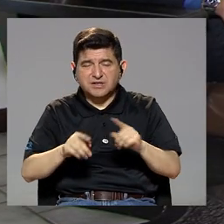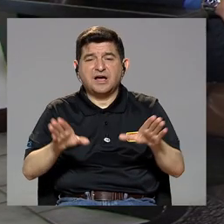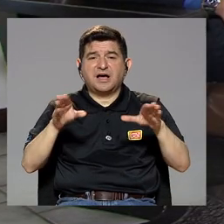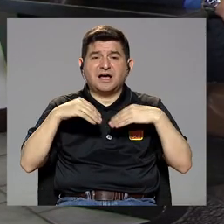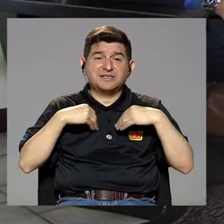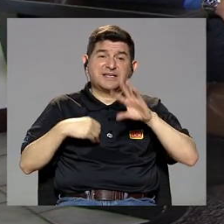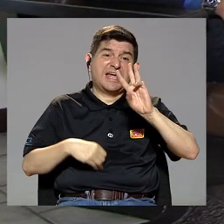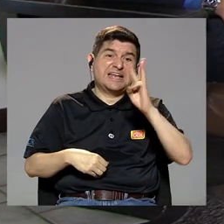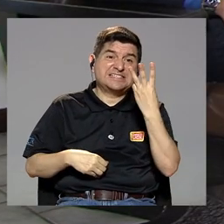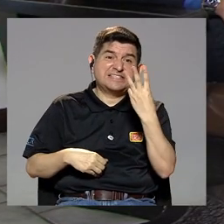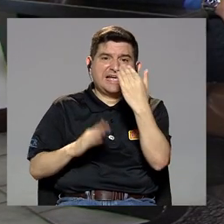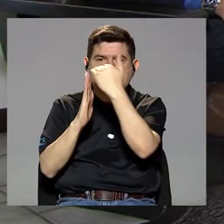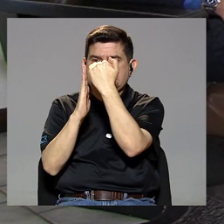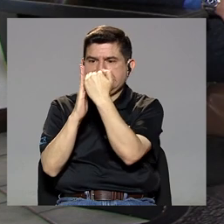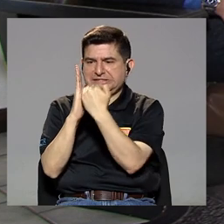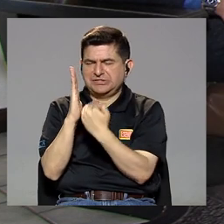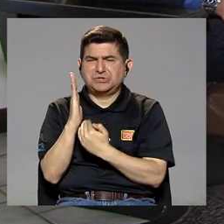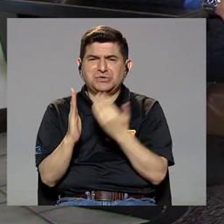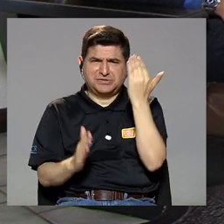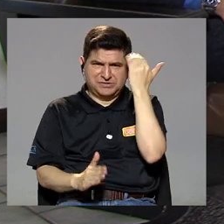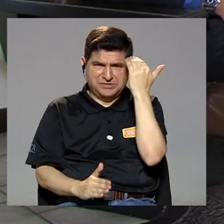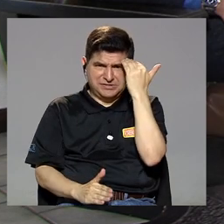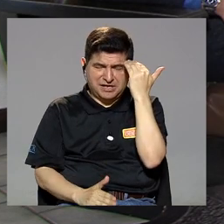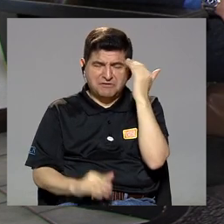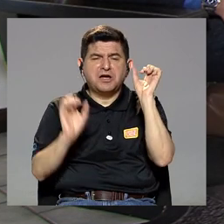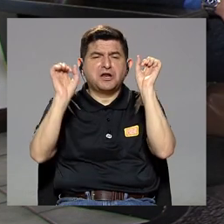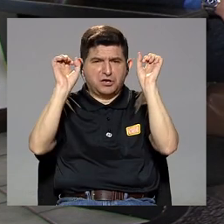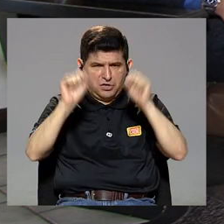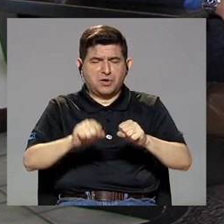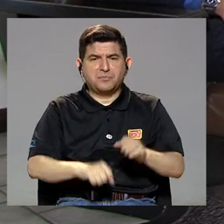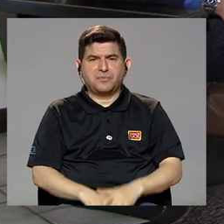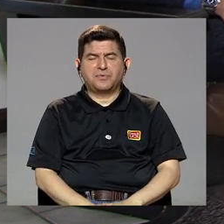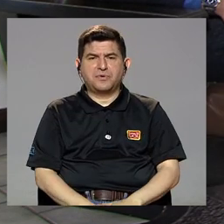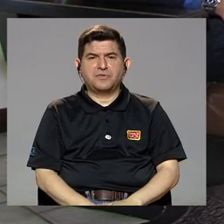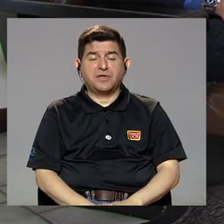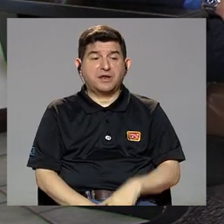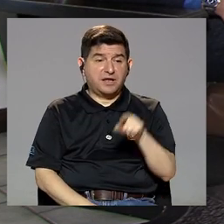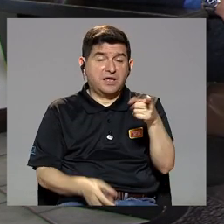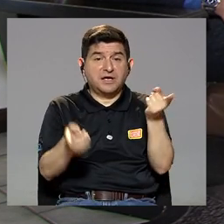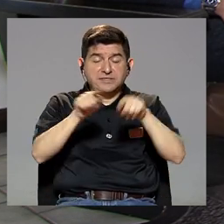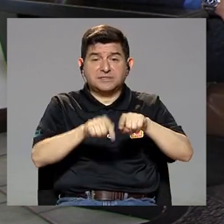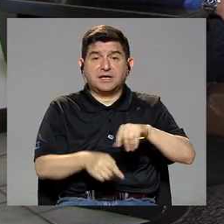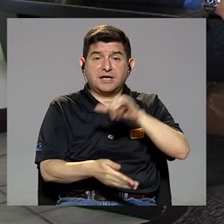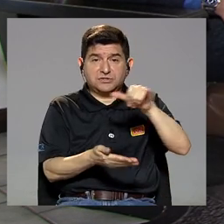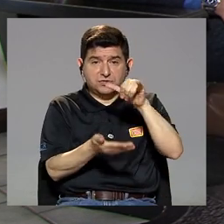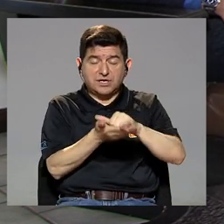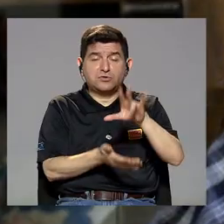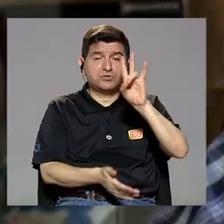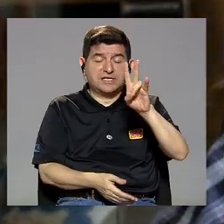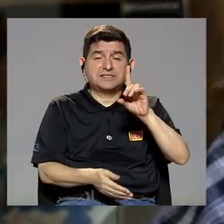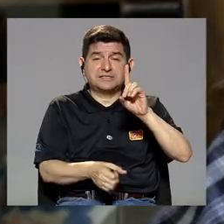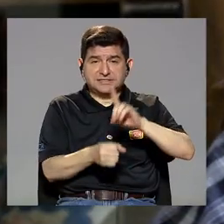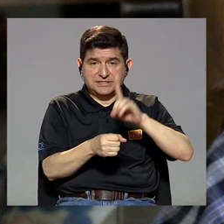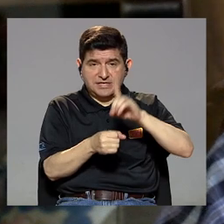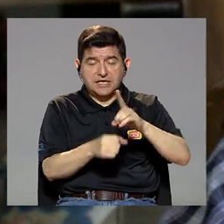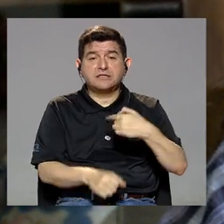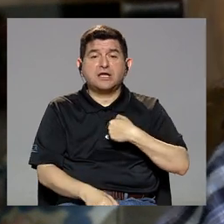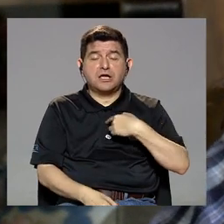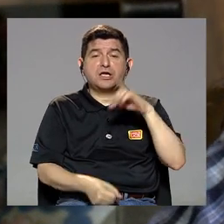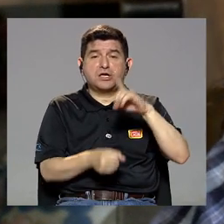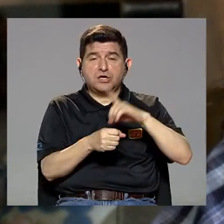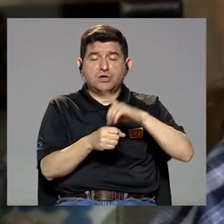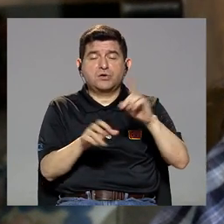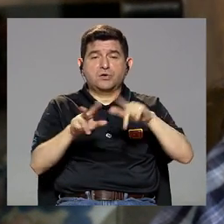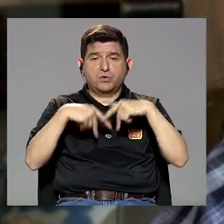sexto que yo sabía que salía porque también salieron siete en san josé 7 diputados fui diputado por el